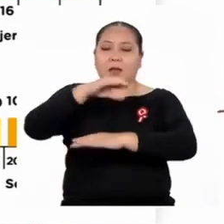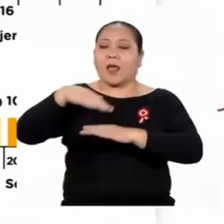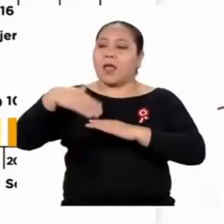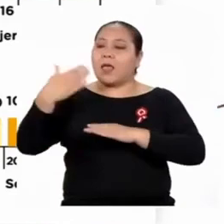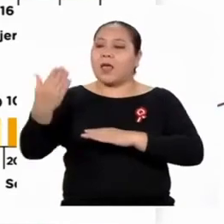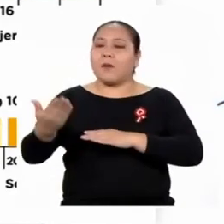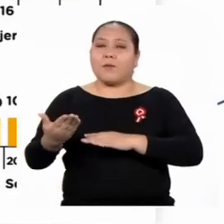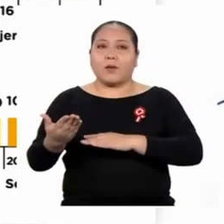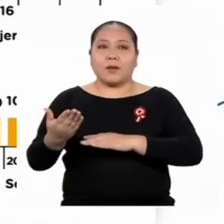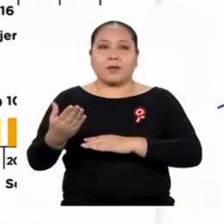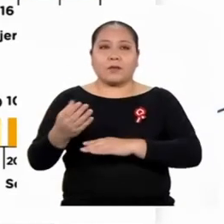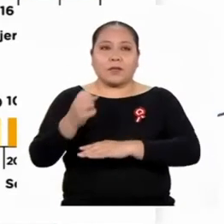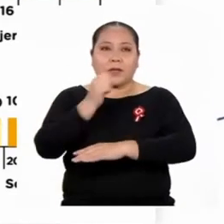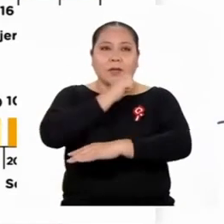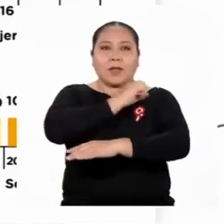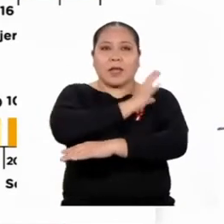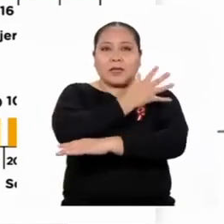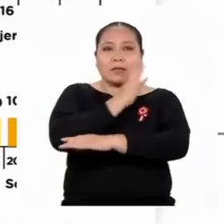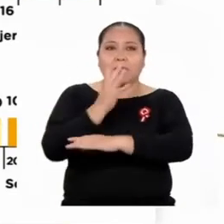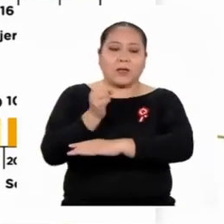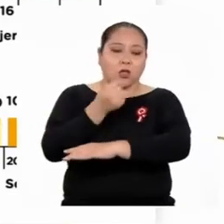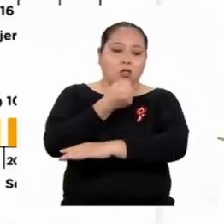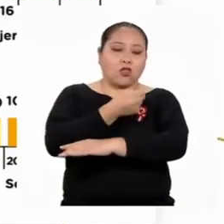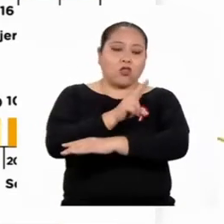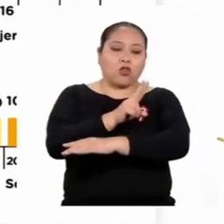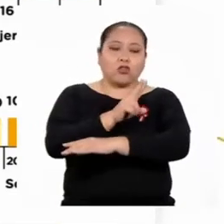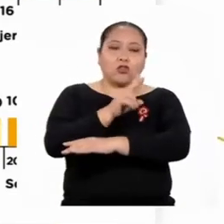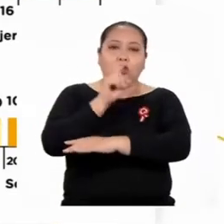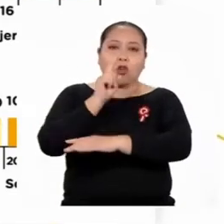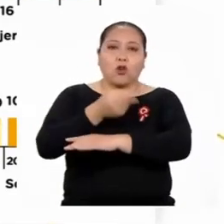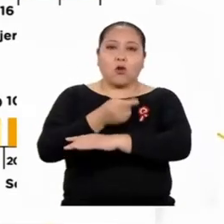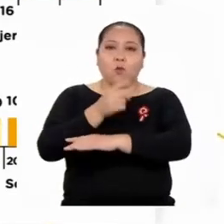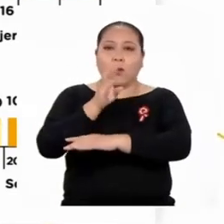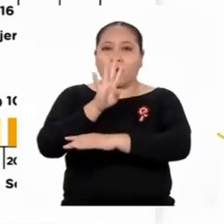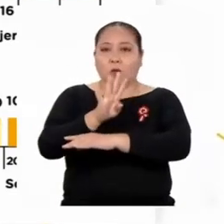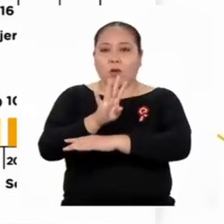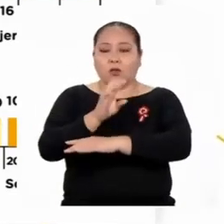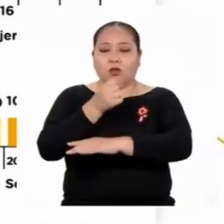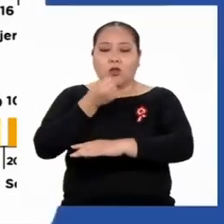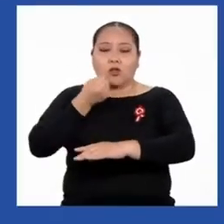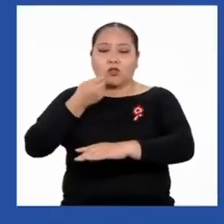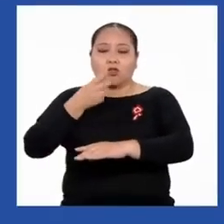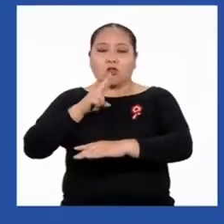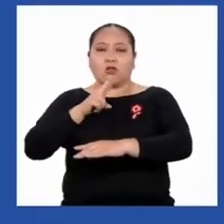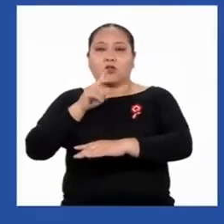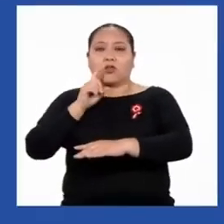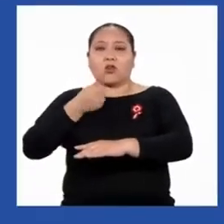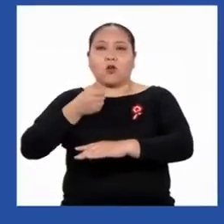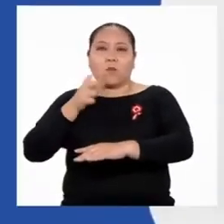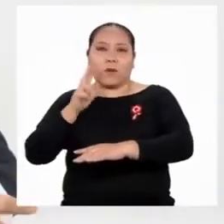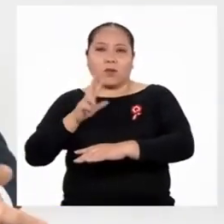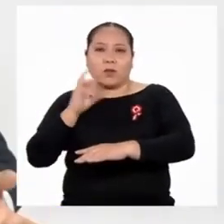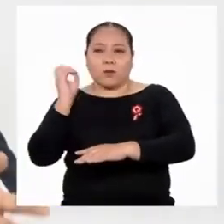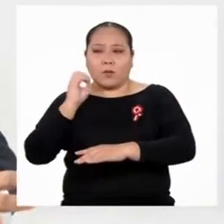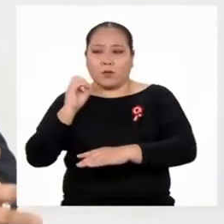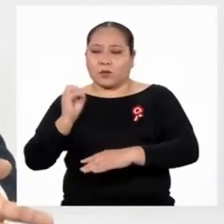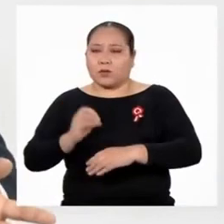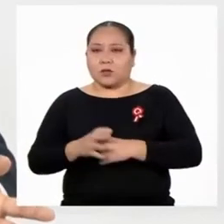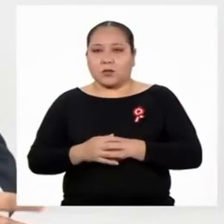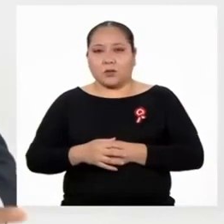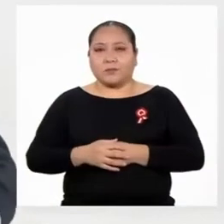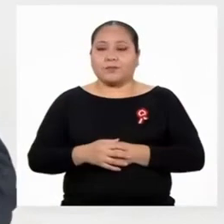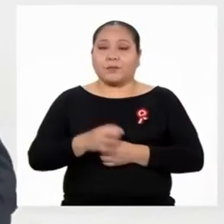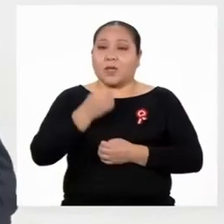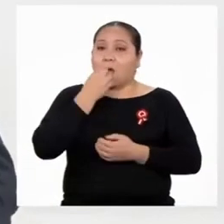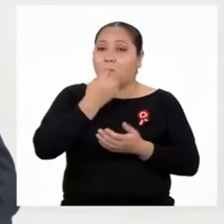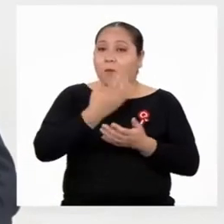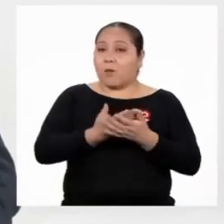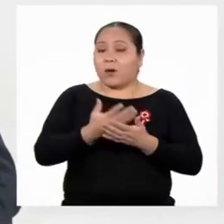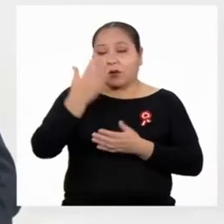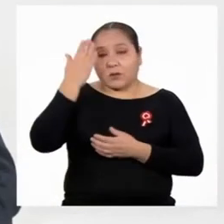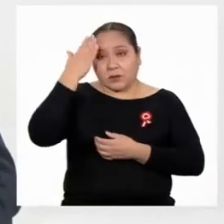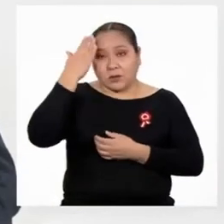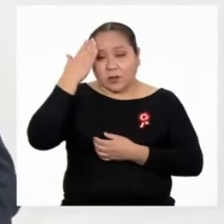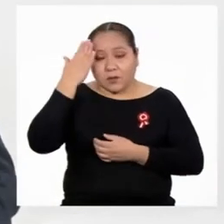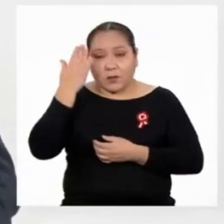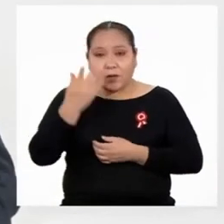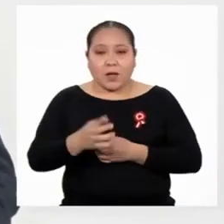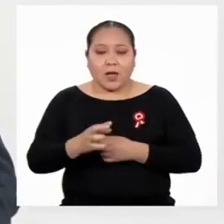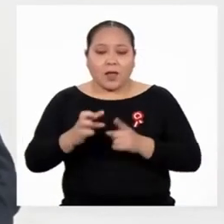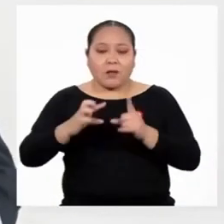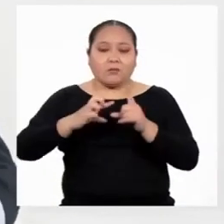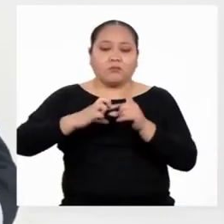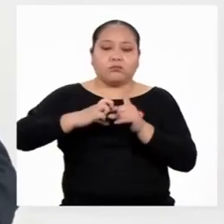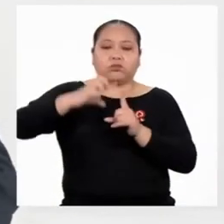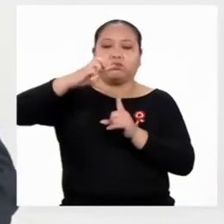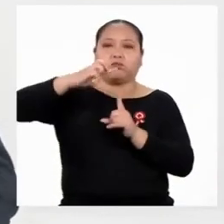con un 12,4% y 12,3% respectivamente. Es bueno saber que la presión alta